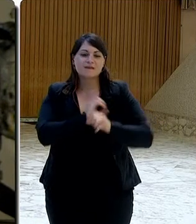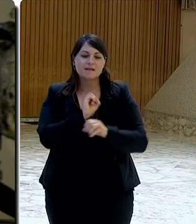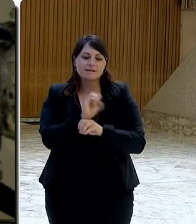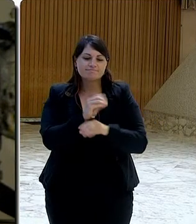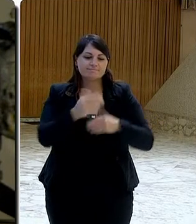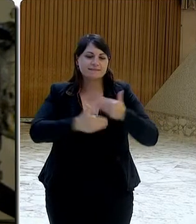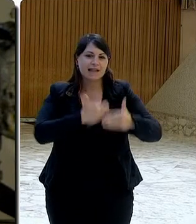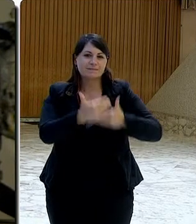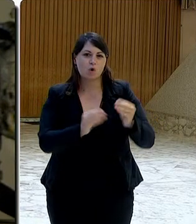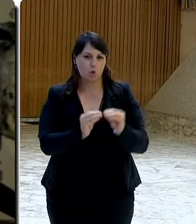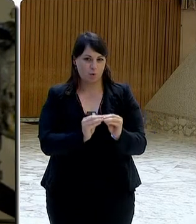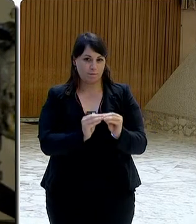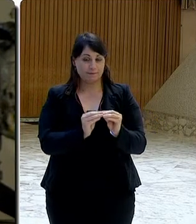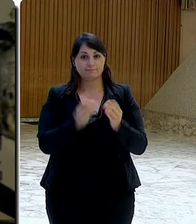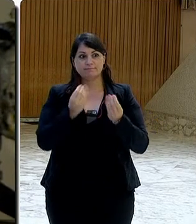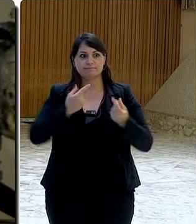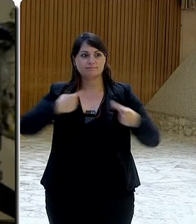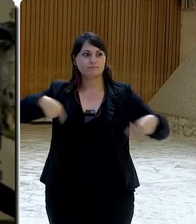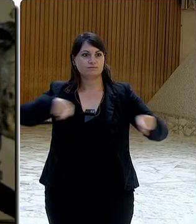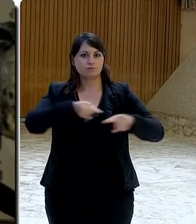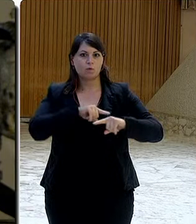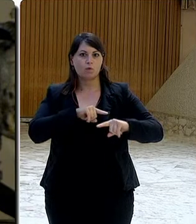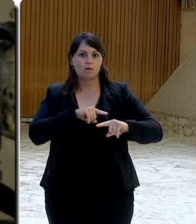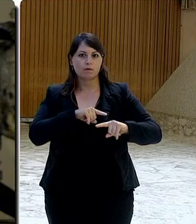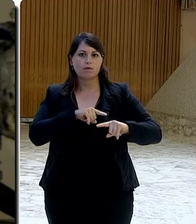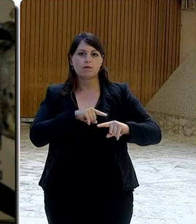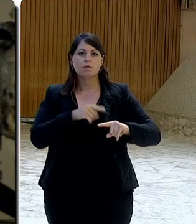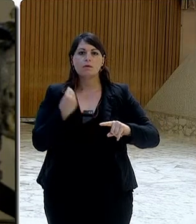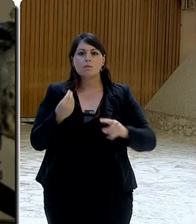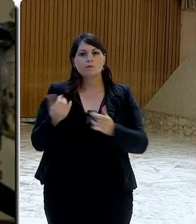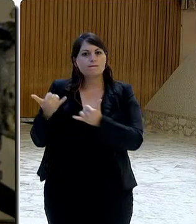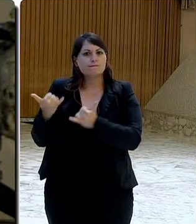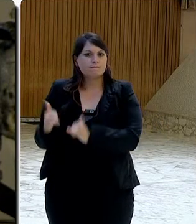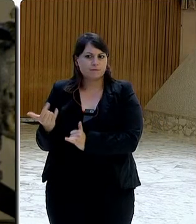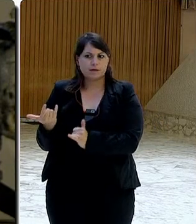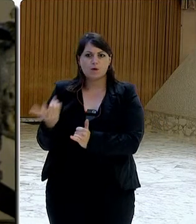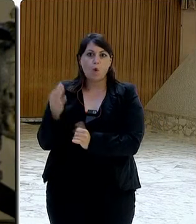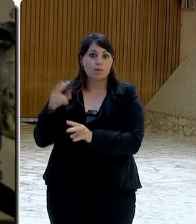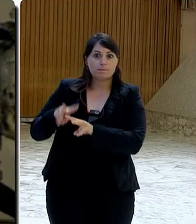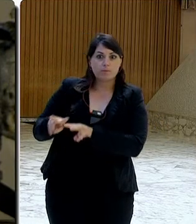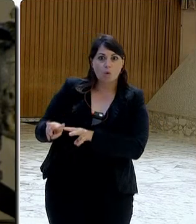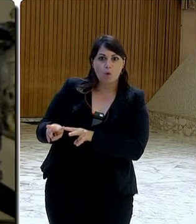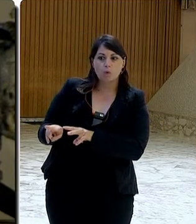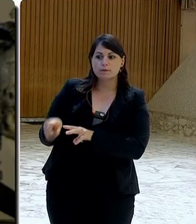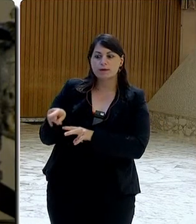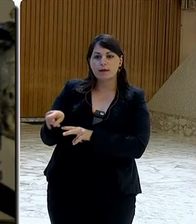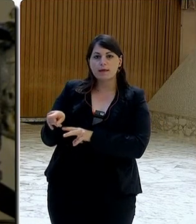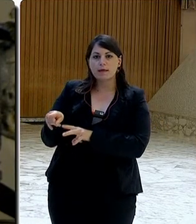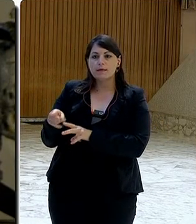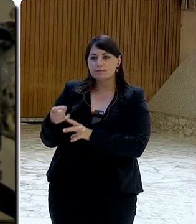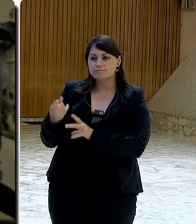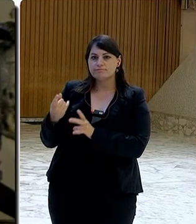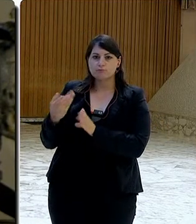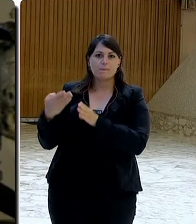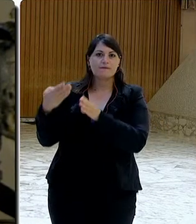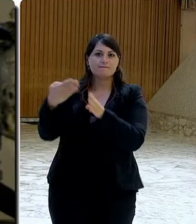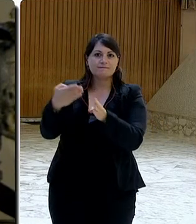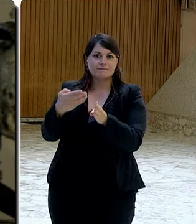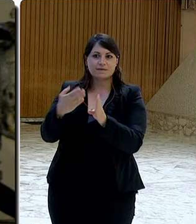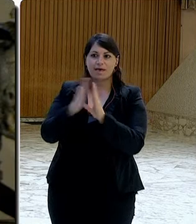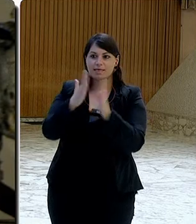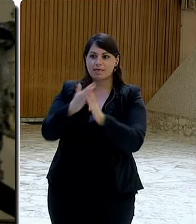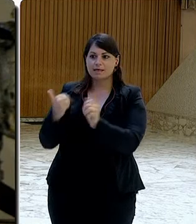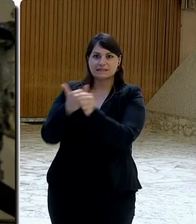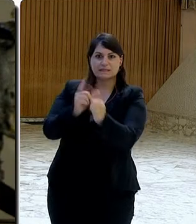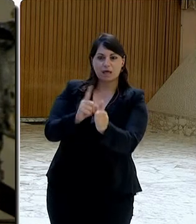preocupados cuando alguno de nuestros hijos o nietos no siguen por el camino de la fe, a pesar de nuestro testimonio de